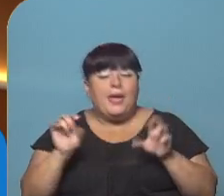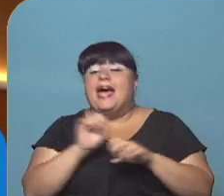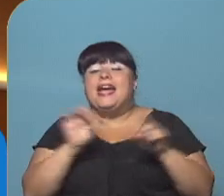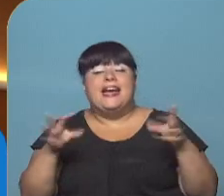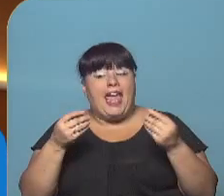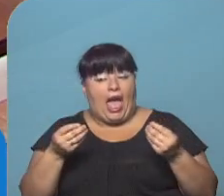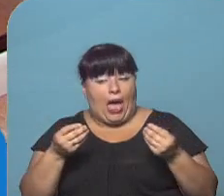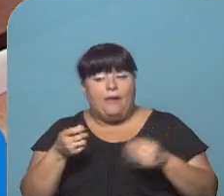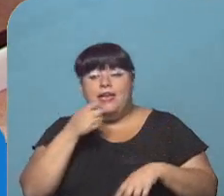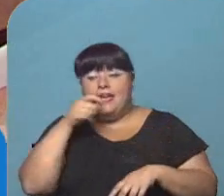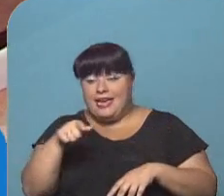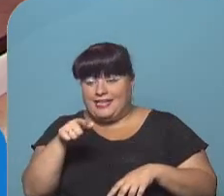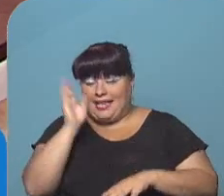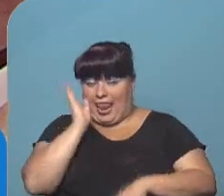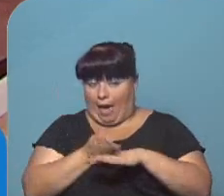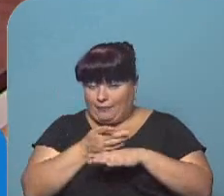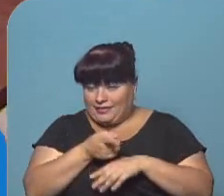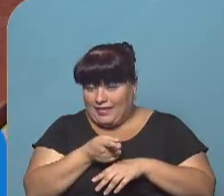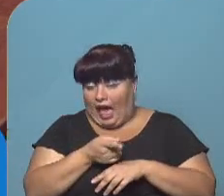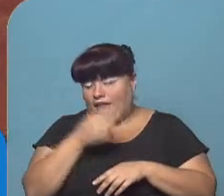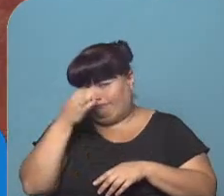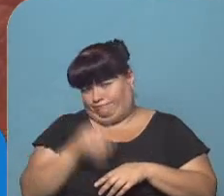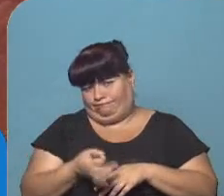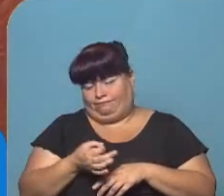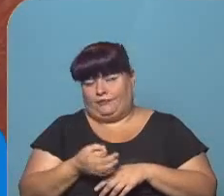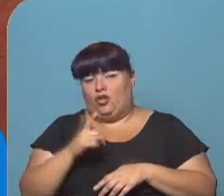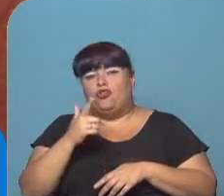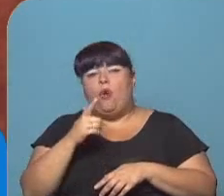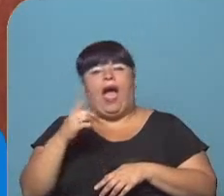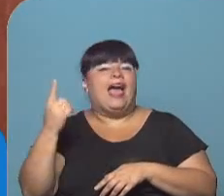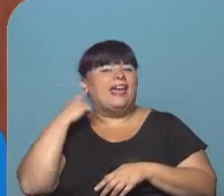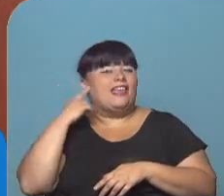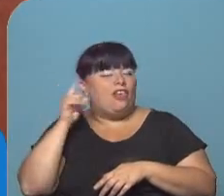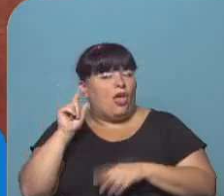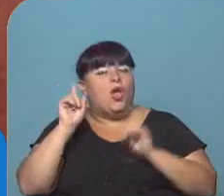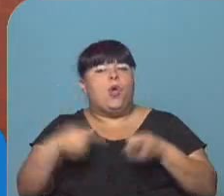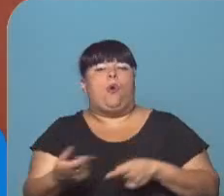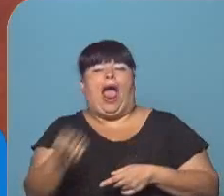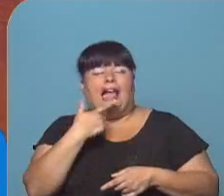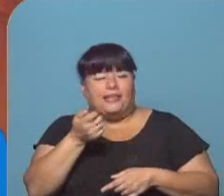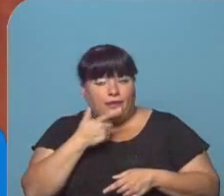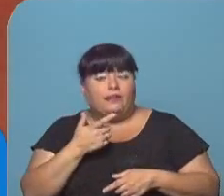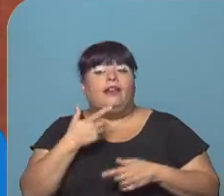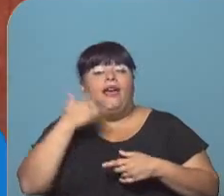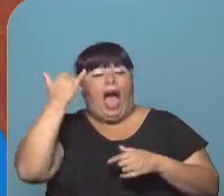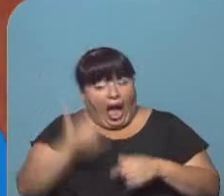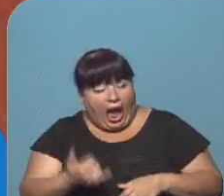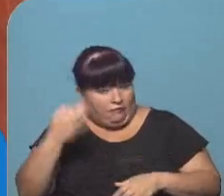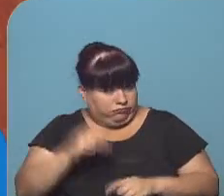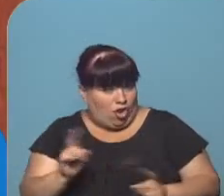es que este 50% que realmente no tiene otitis recibe igual antibióticos. Le diagnostican